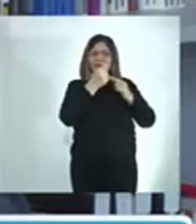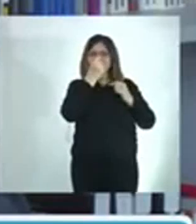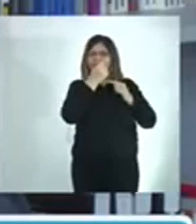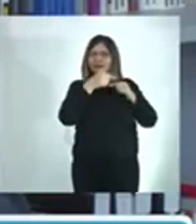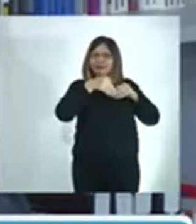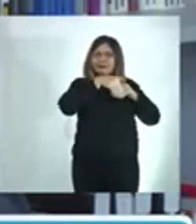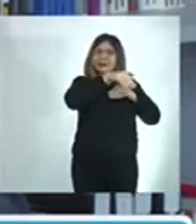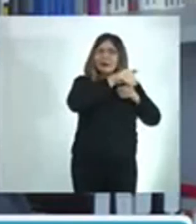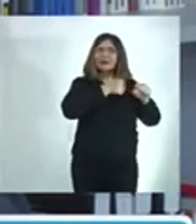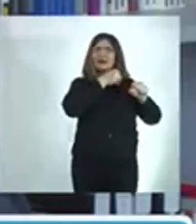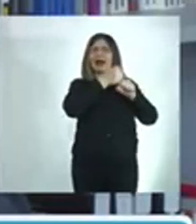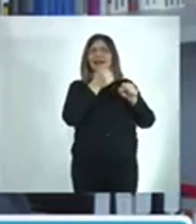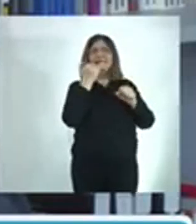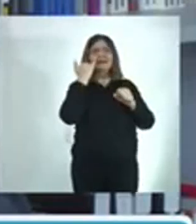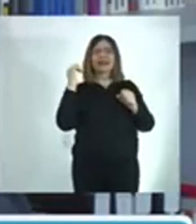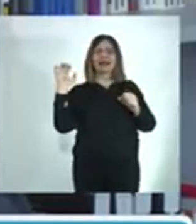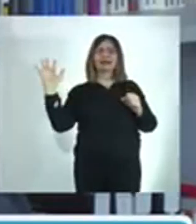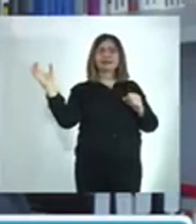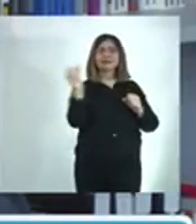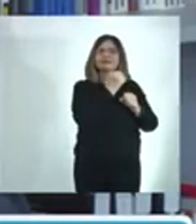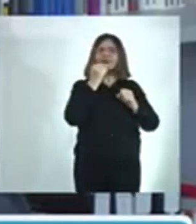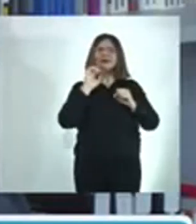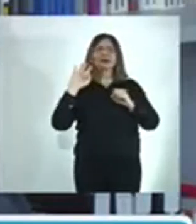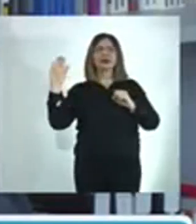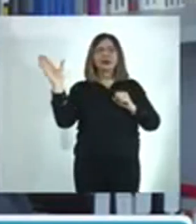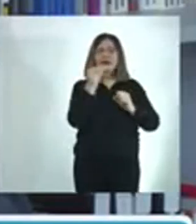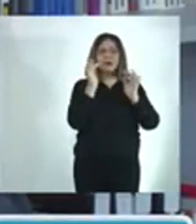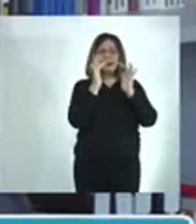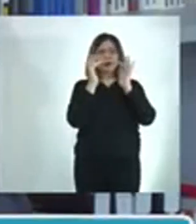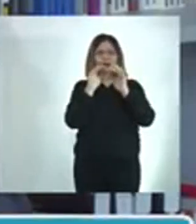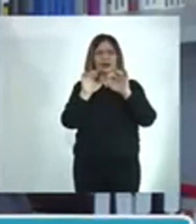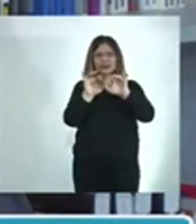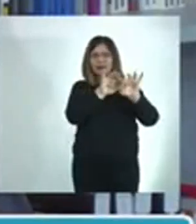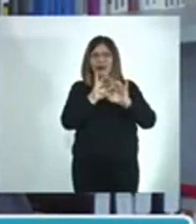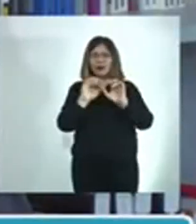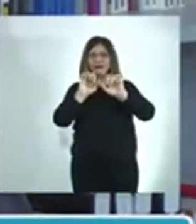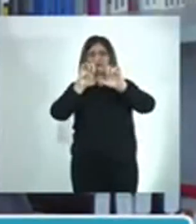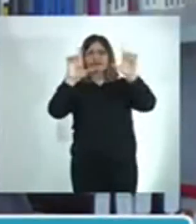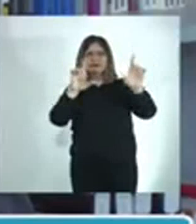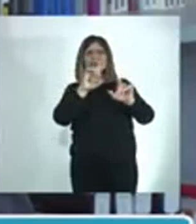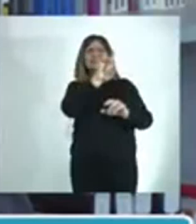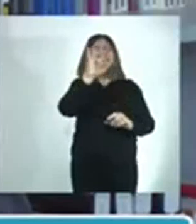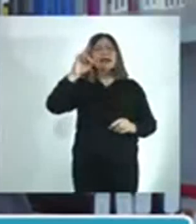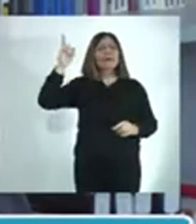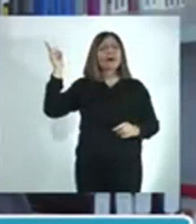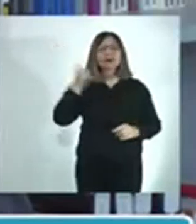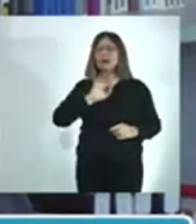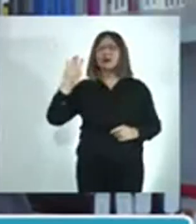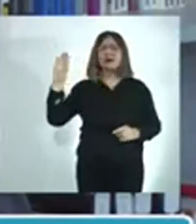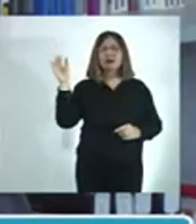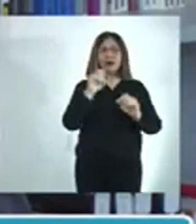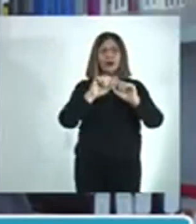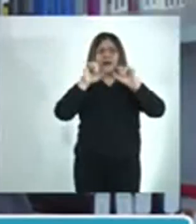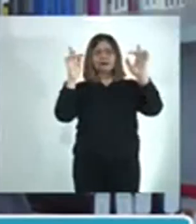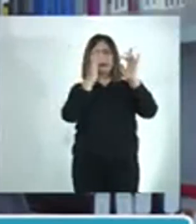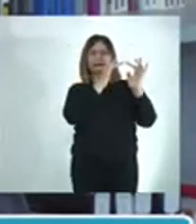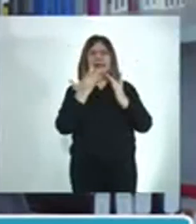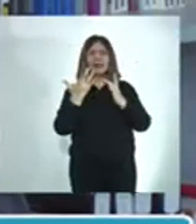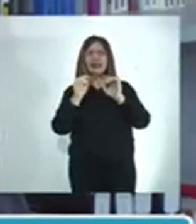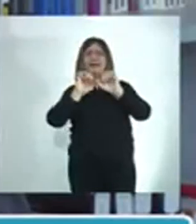y el sueño de poder tener conectado el 100% de las escuelas de Tucumán a internet, a la